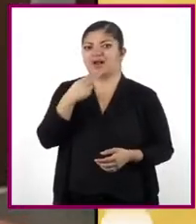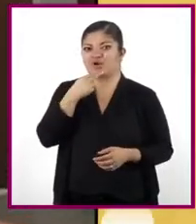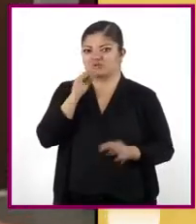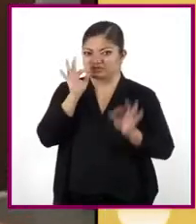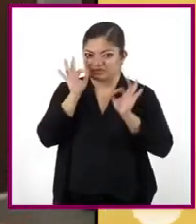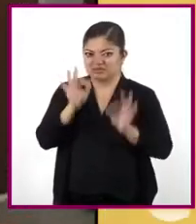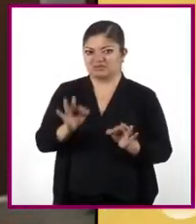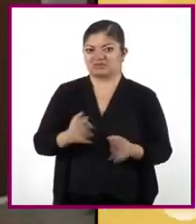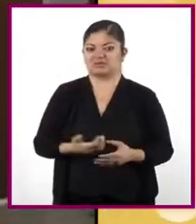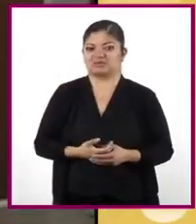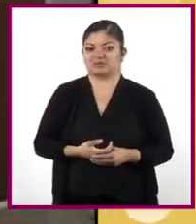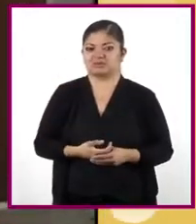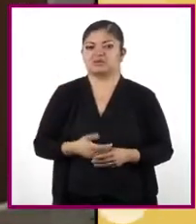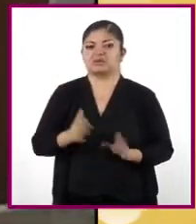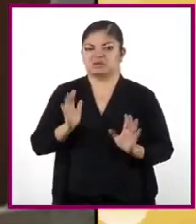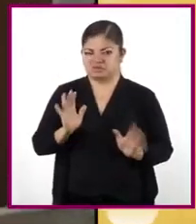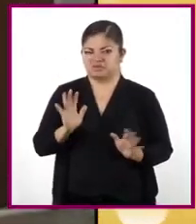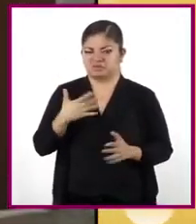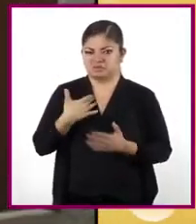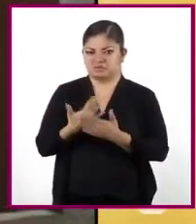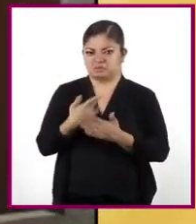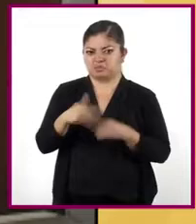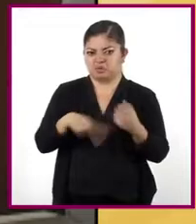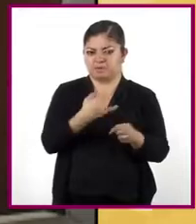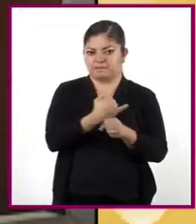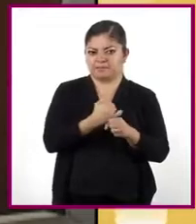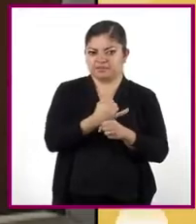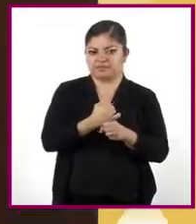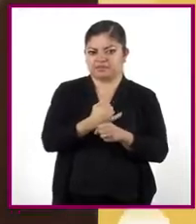adecuado. Ya investigaré.